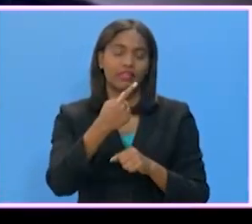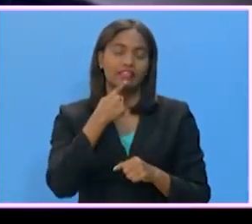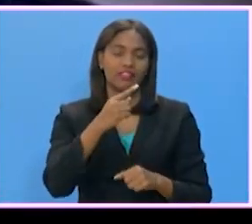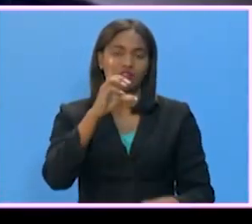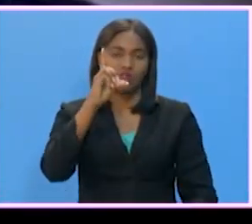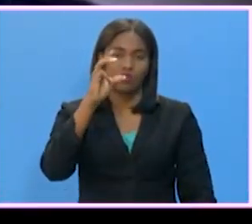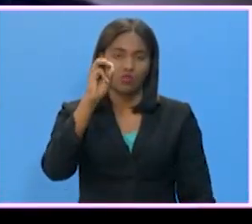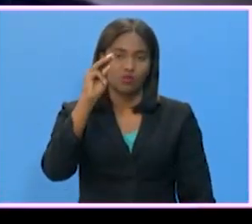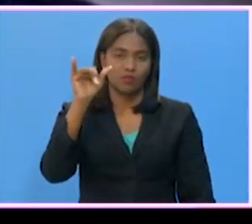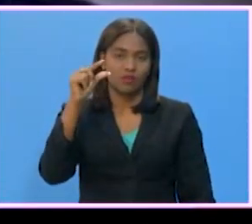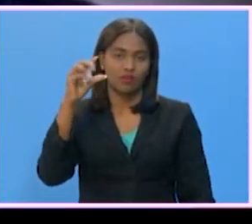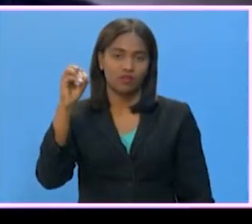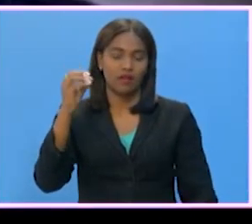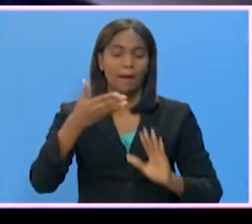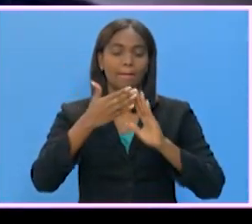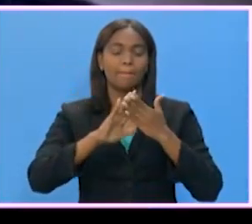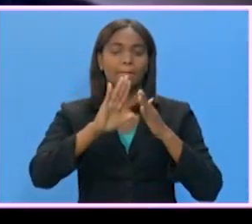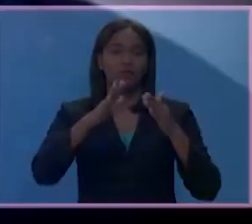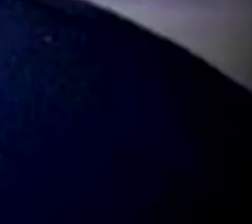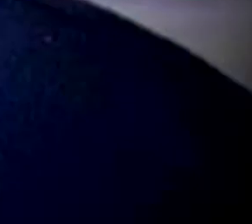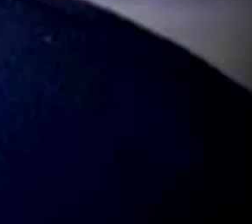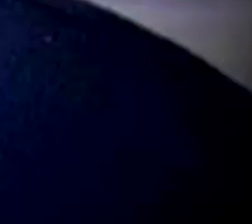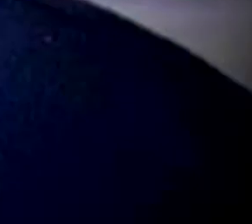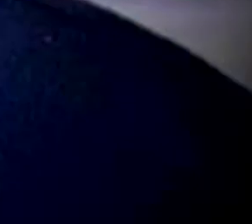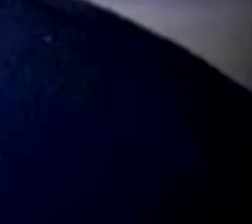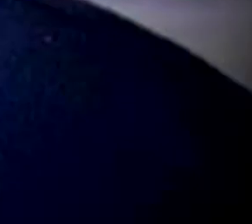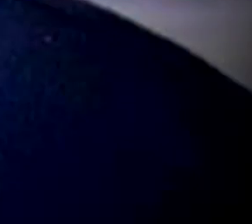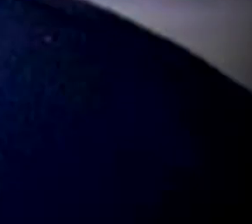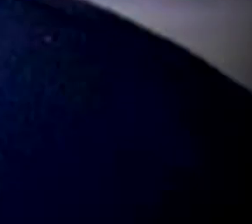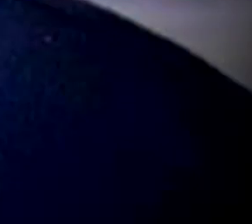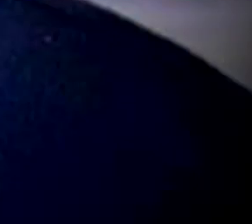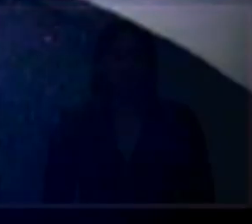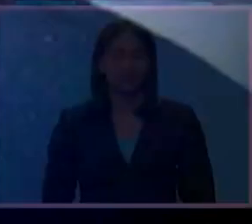Domingo Bermúdez. Paz a su alma.